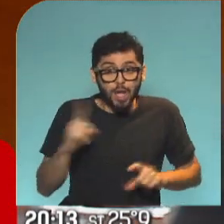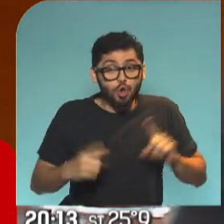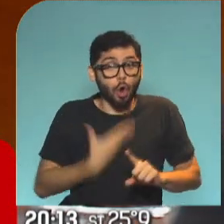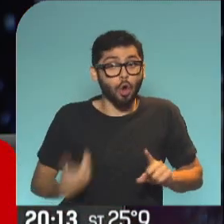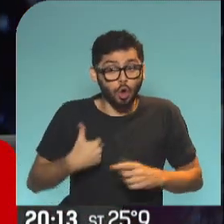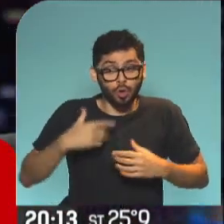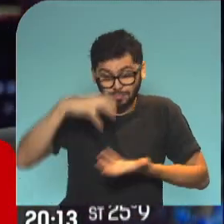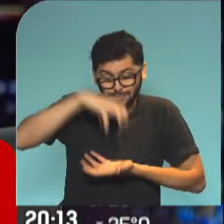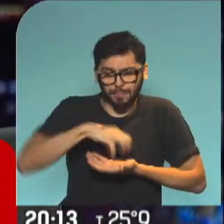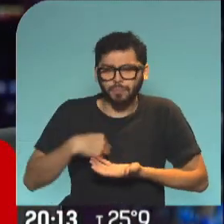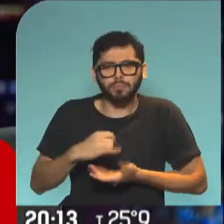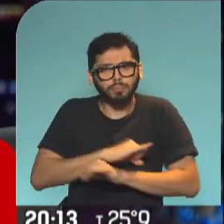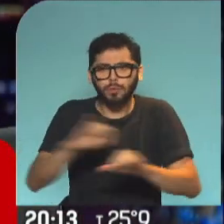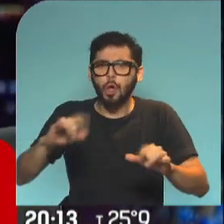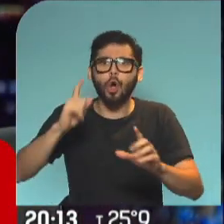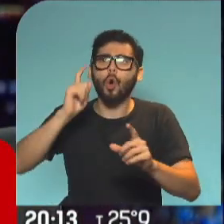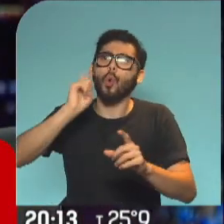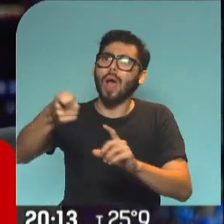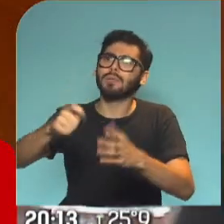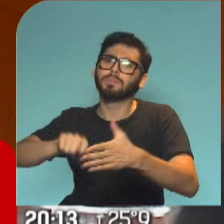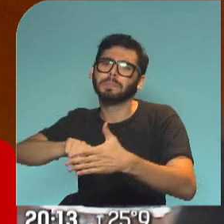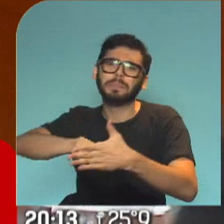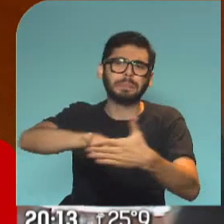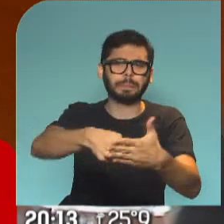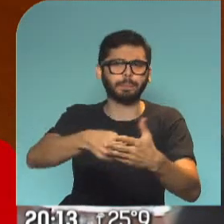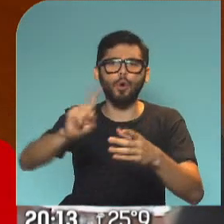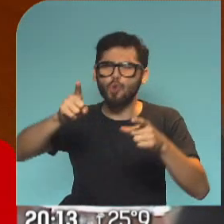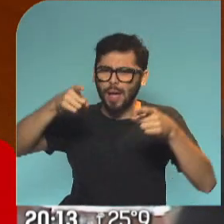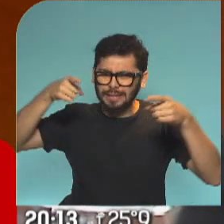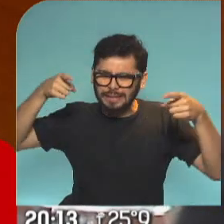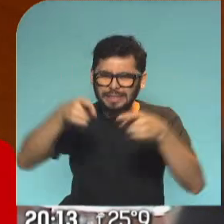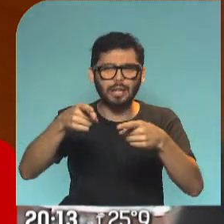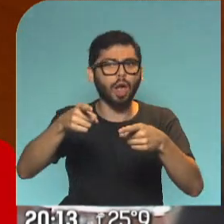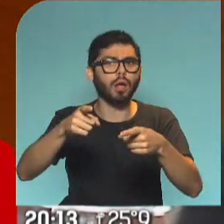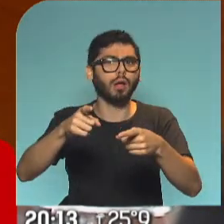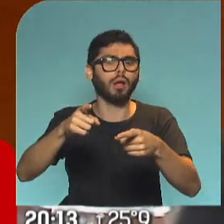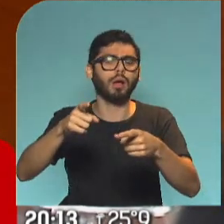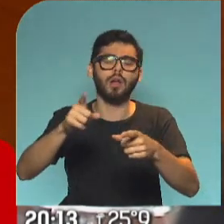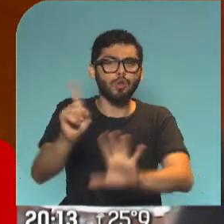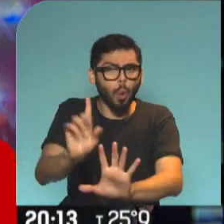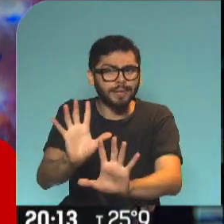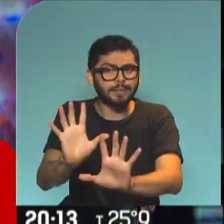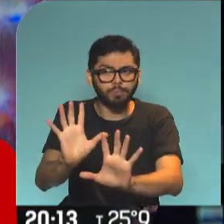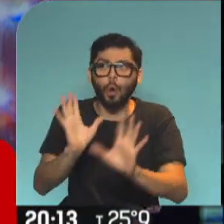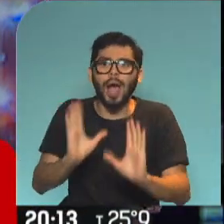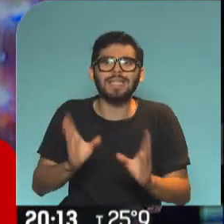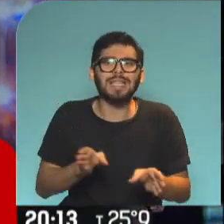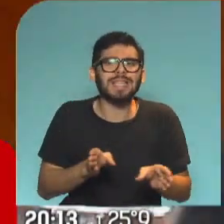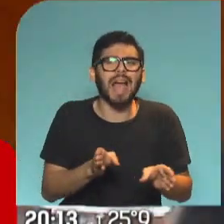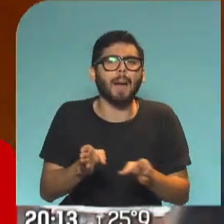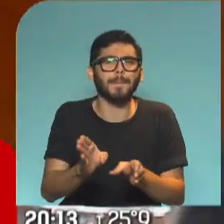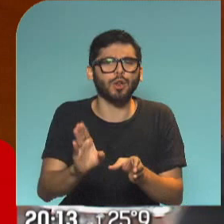no se iba a perseguir ni a presionar a ningún juez y que entendemos que este es el camino a seguir ahora esta es una